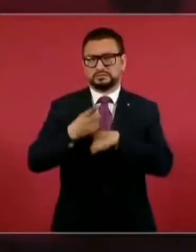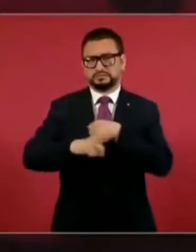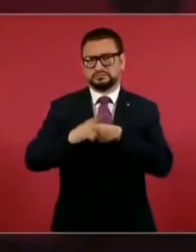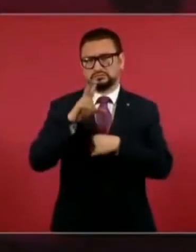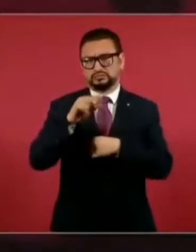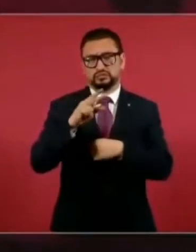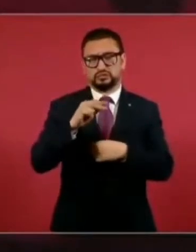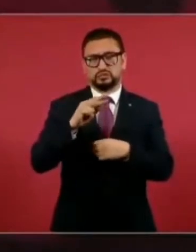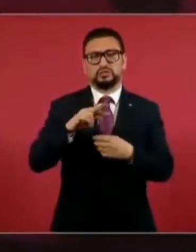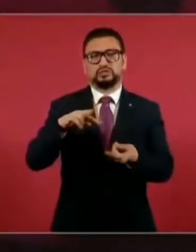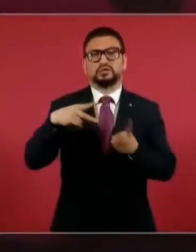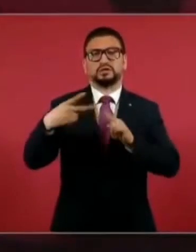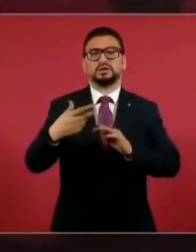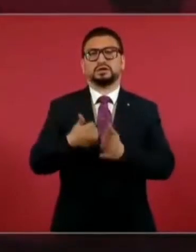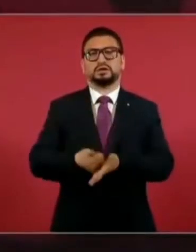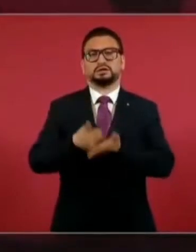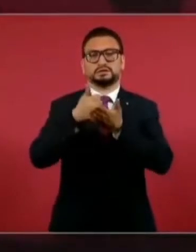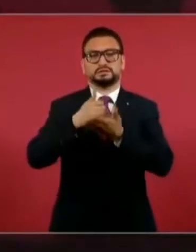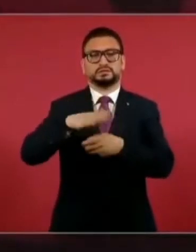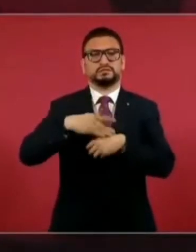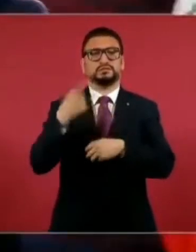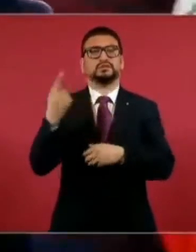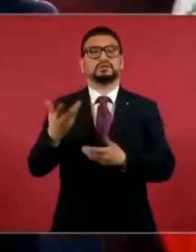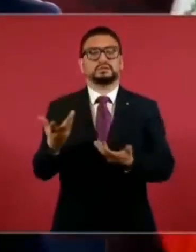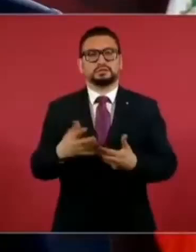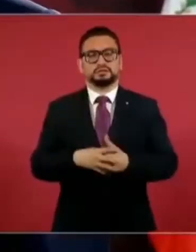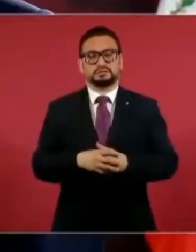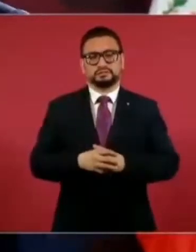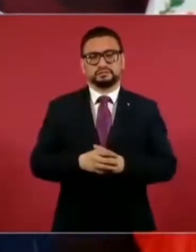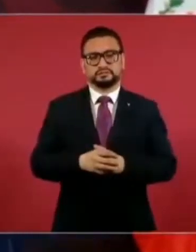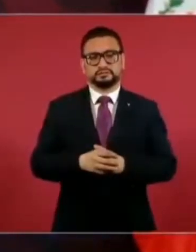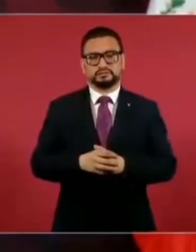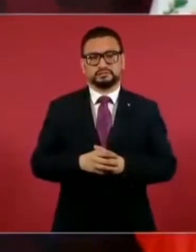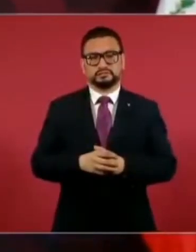ayudaron. Imagínense que